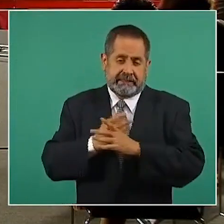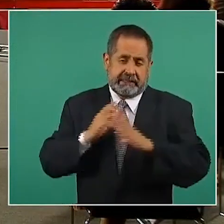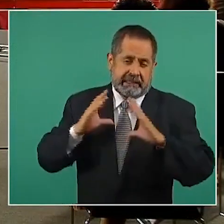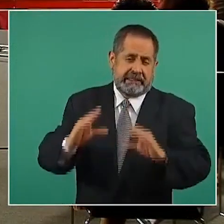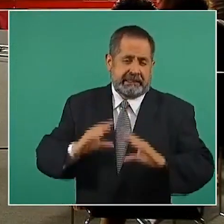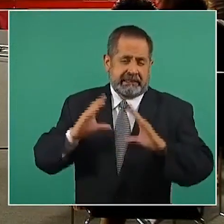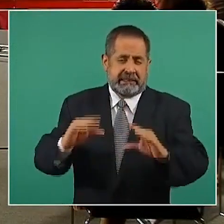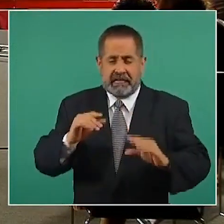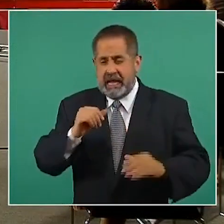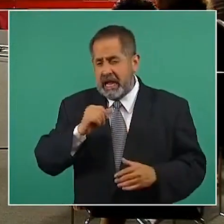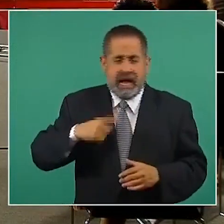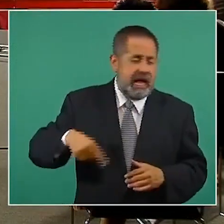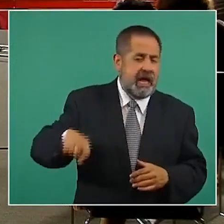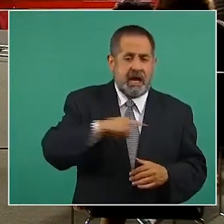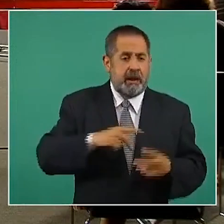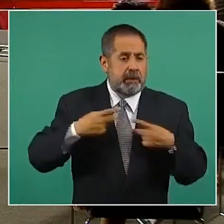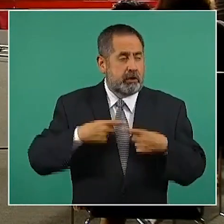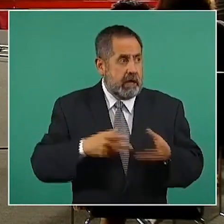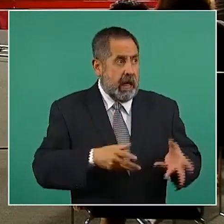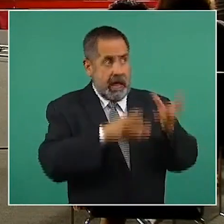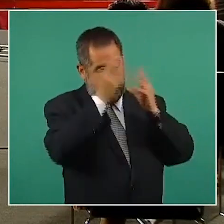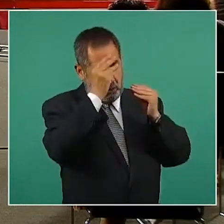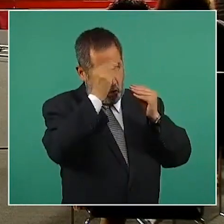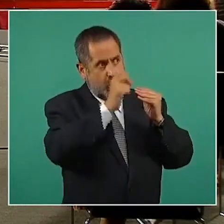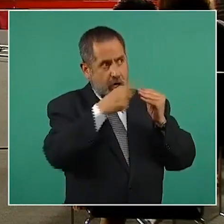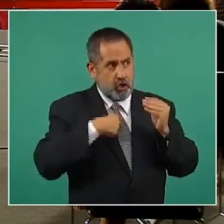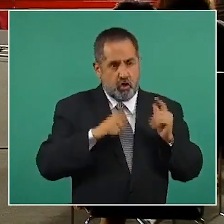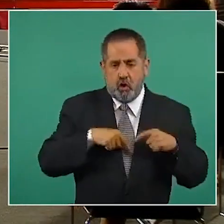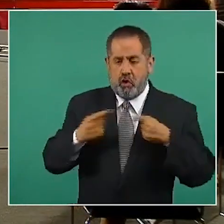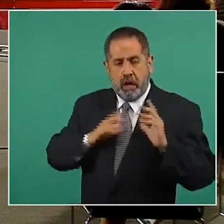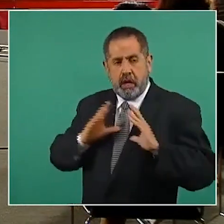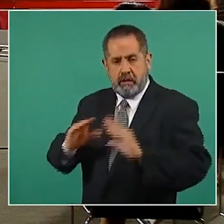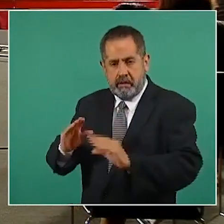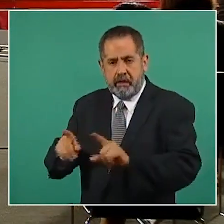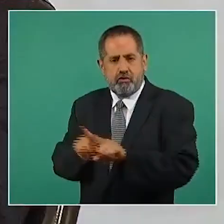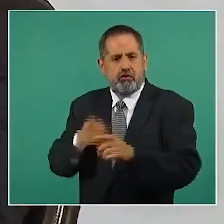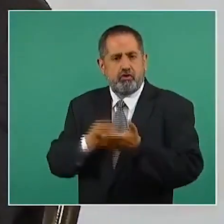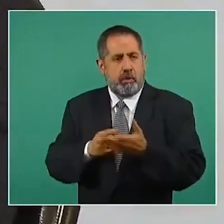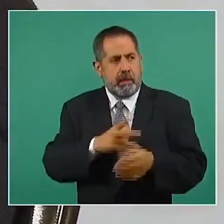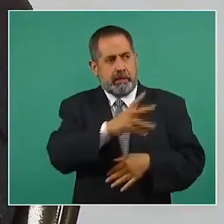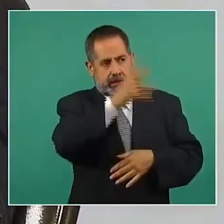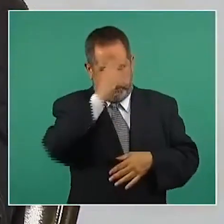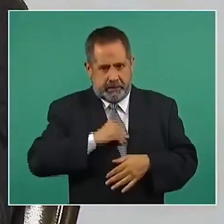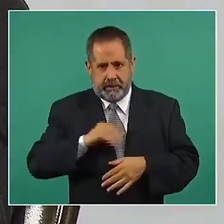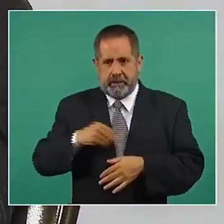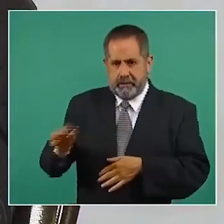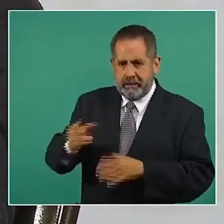a potenciales capacitadores o a capacitadores que podrían extender la información a sus